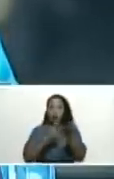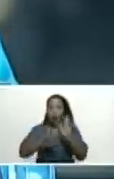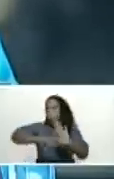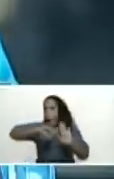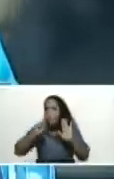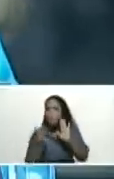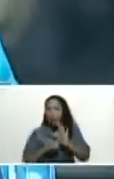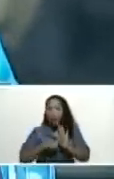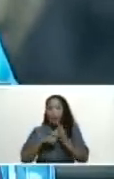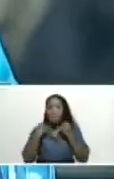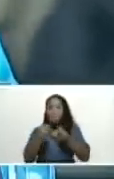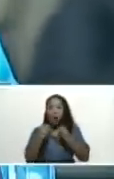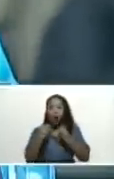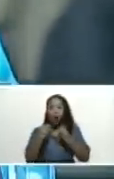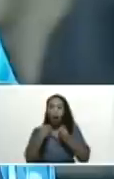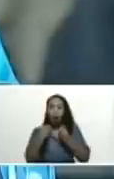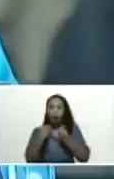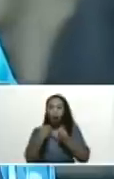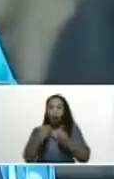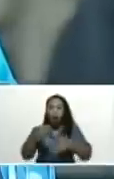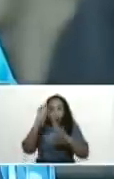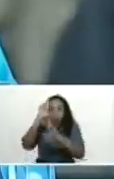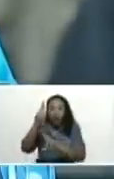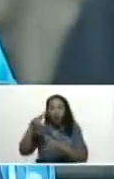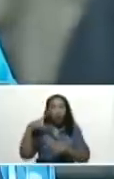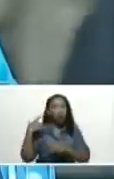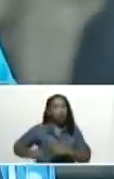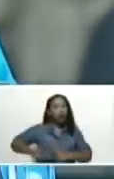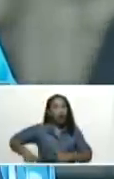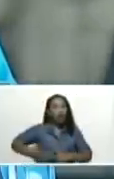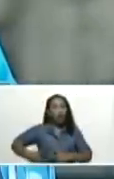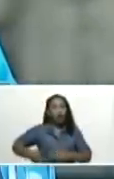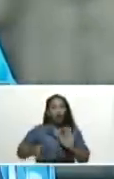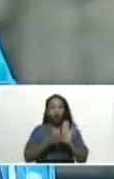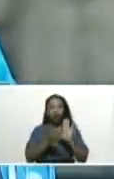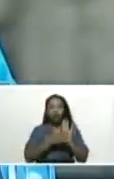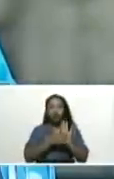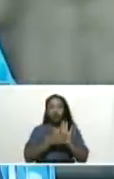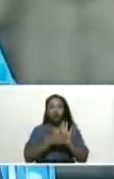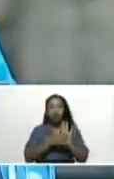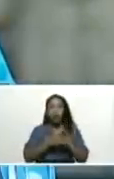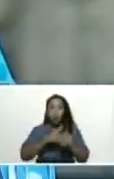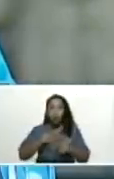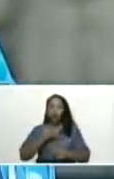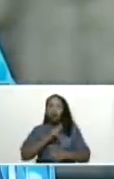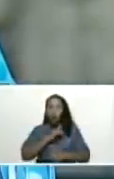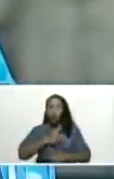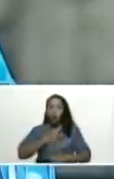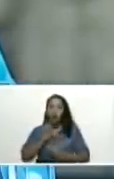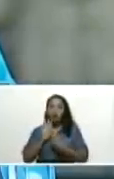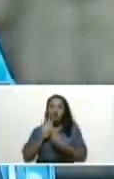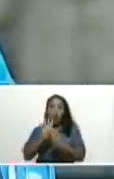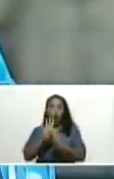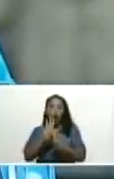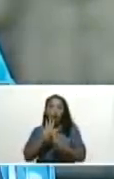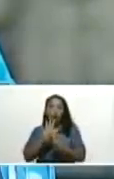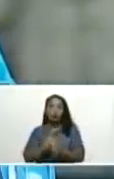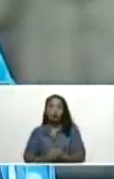acogerse al derecho de delación, ya podremos nosotros mostrar los bienes